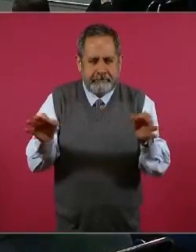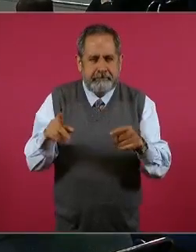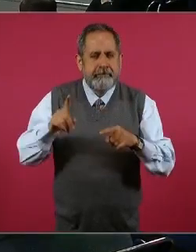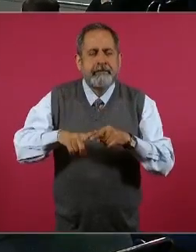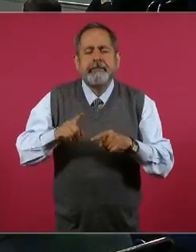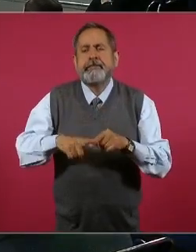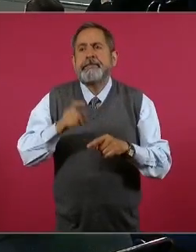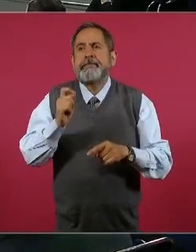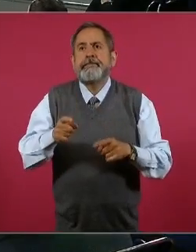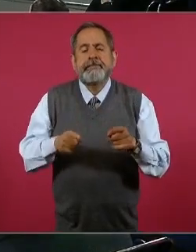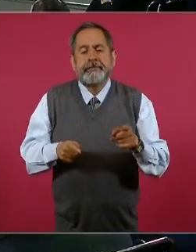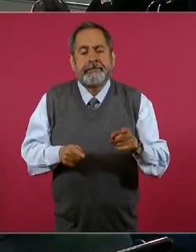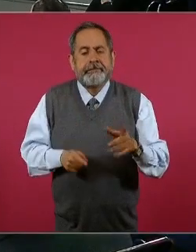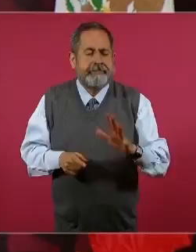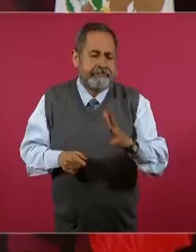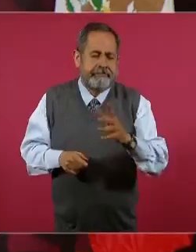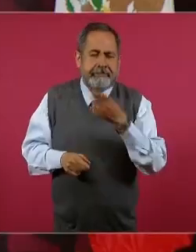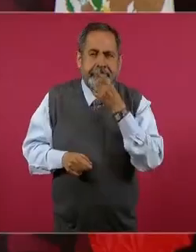palabras menos,